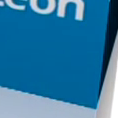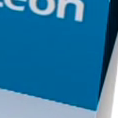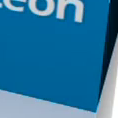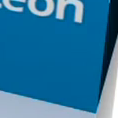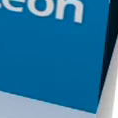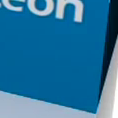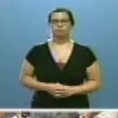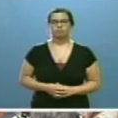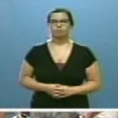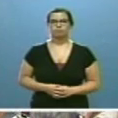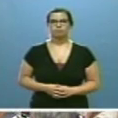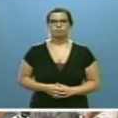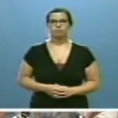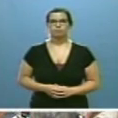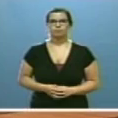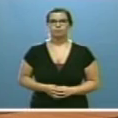Música